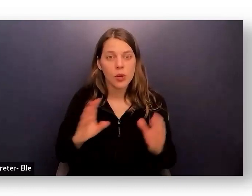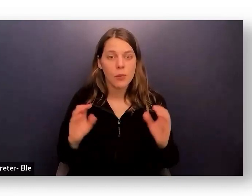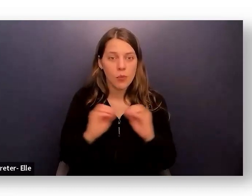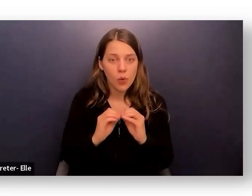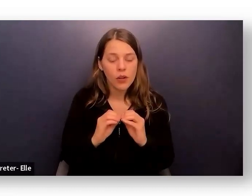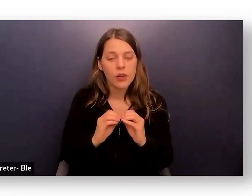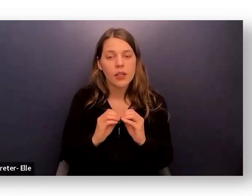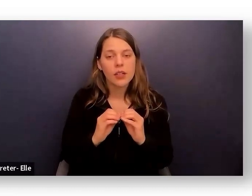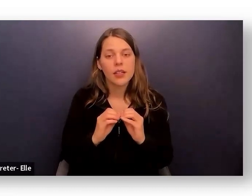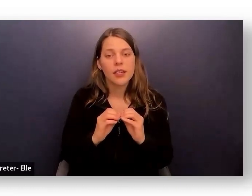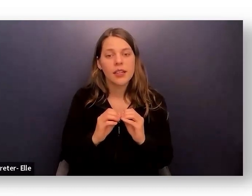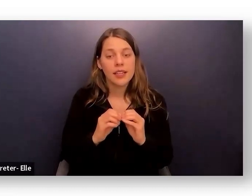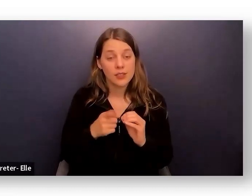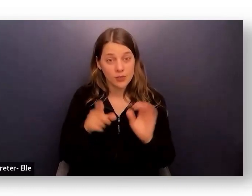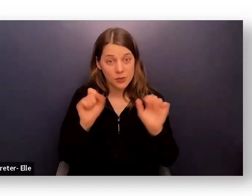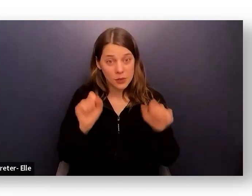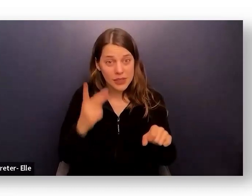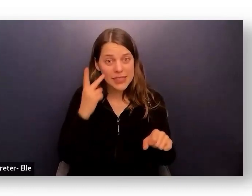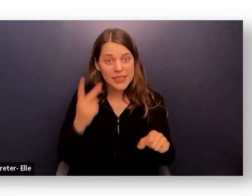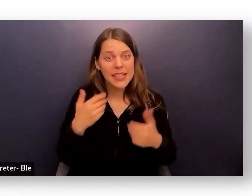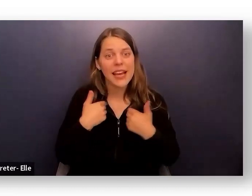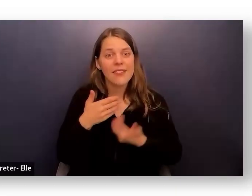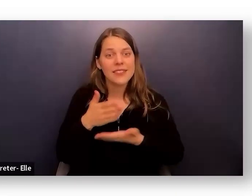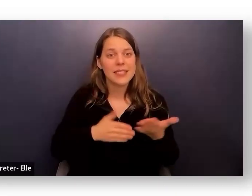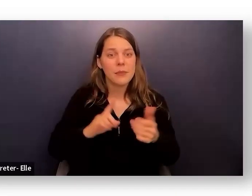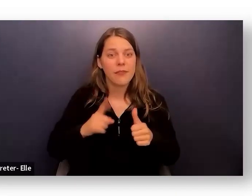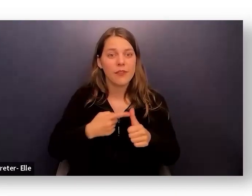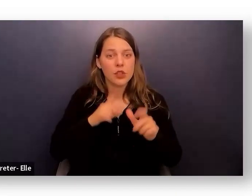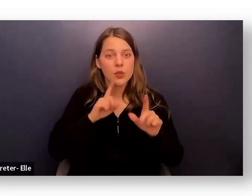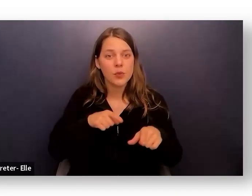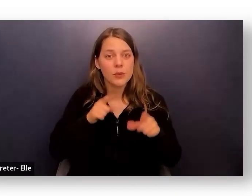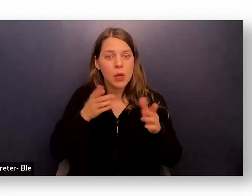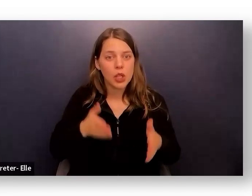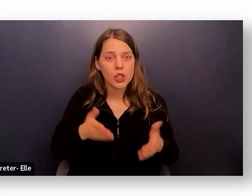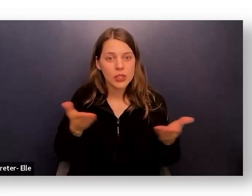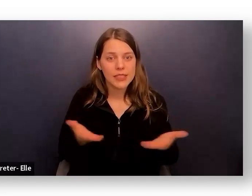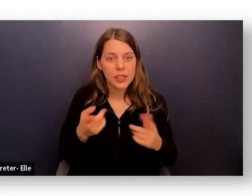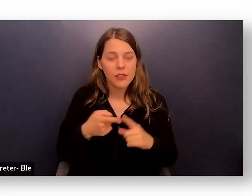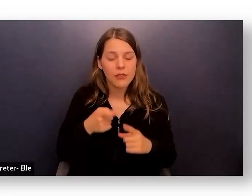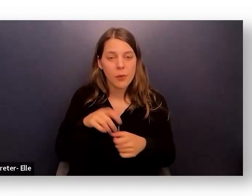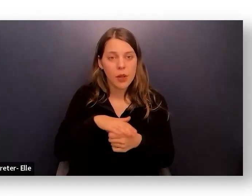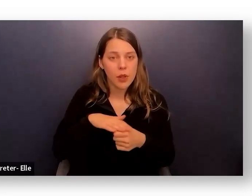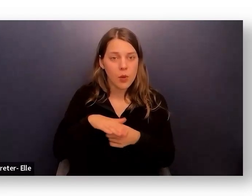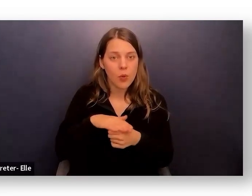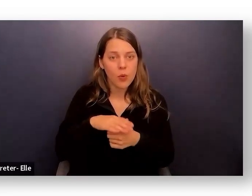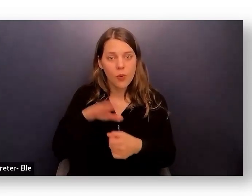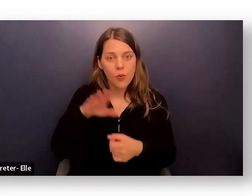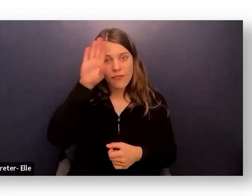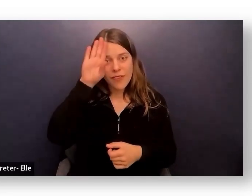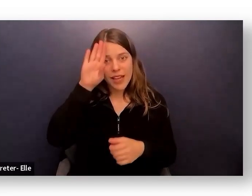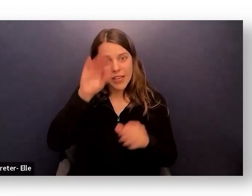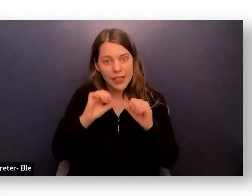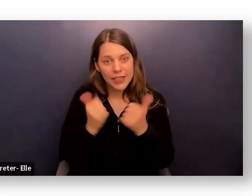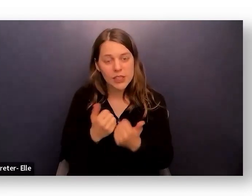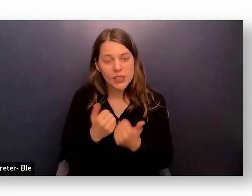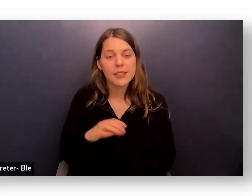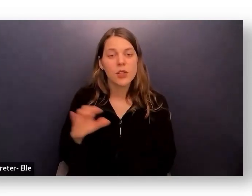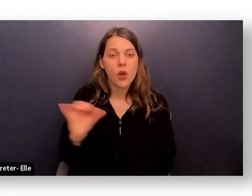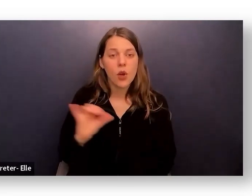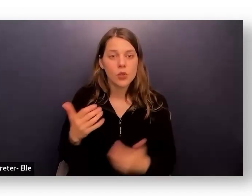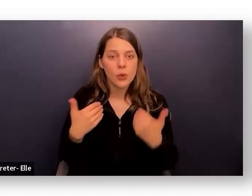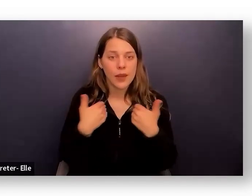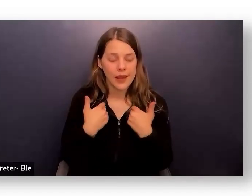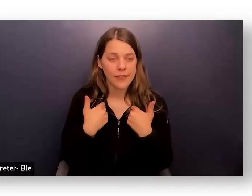forestales. Es bien importante conectar con ustedes y hablar con ustedes un poco más. Vamos a poder, pero tenemos a personas de